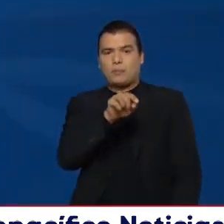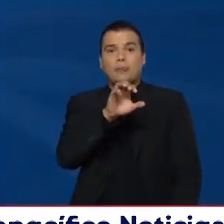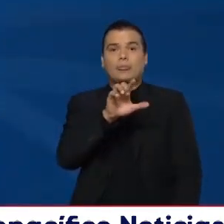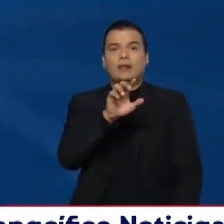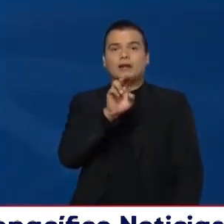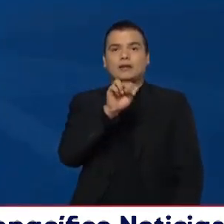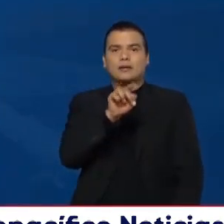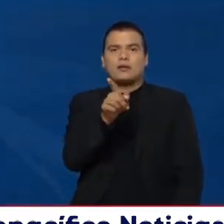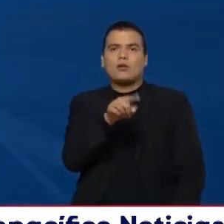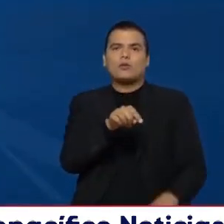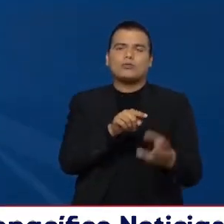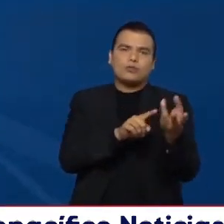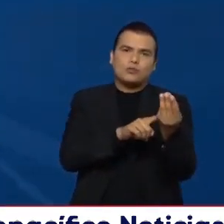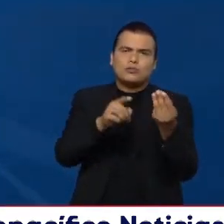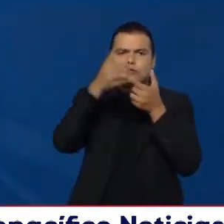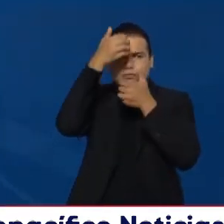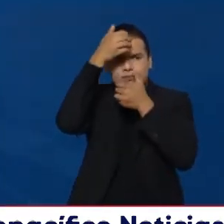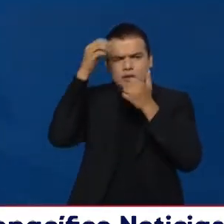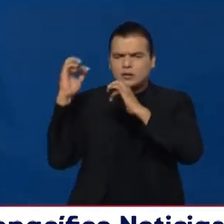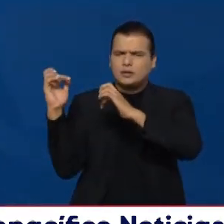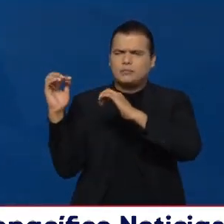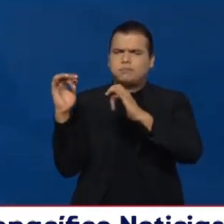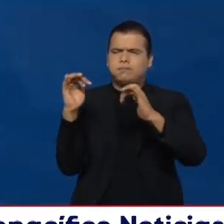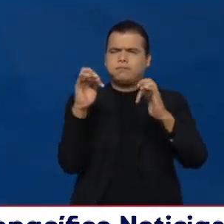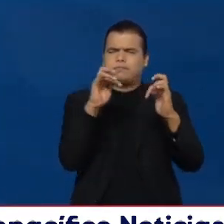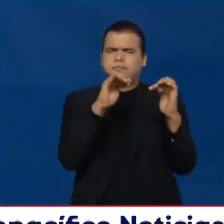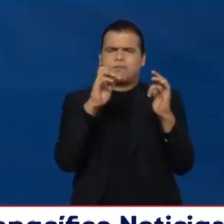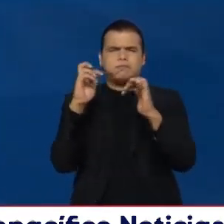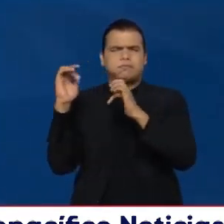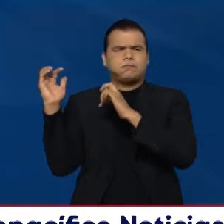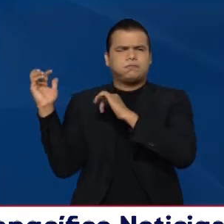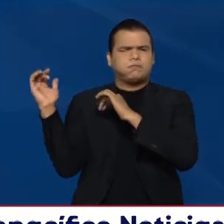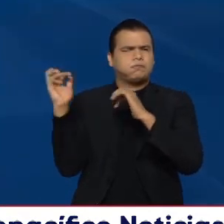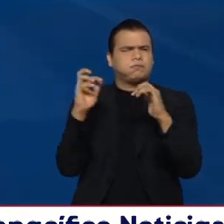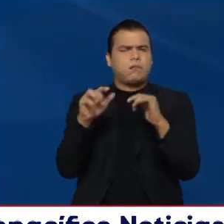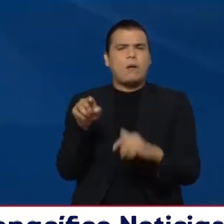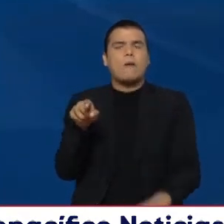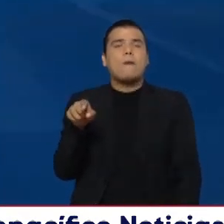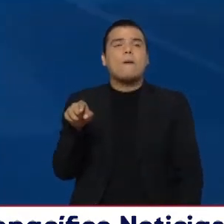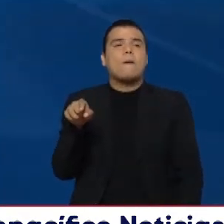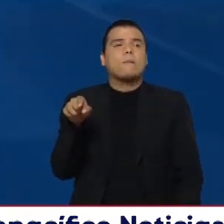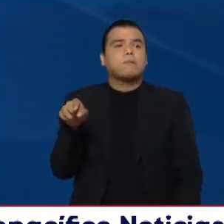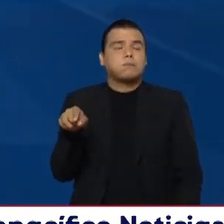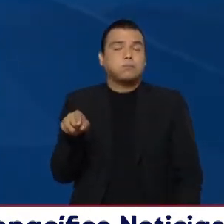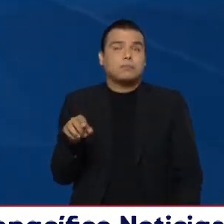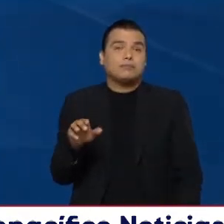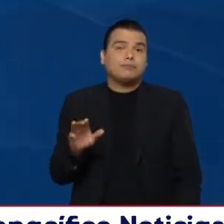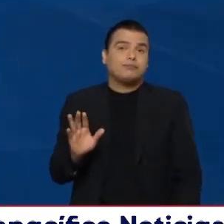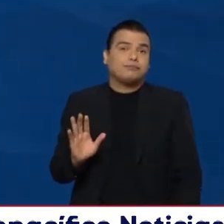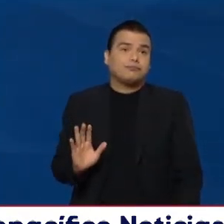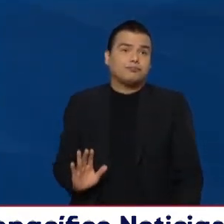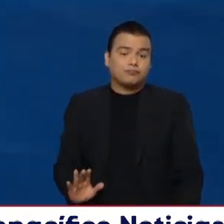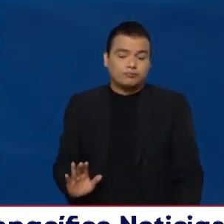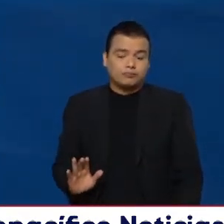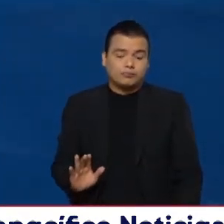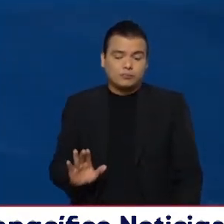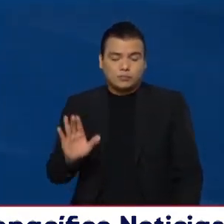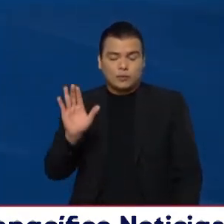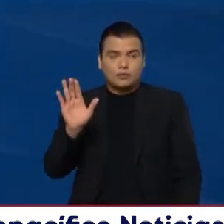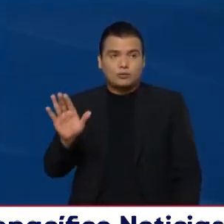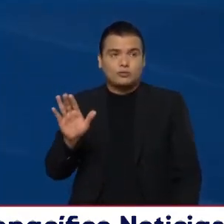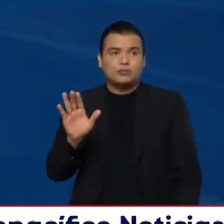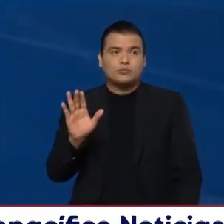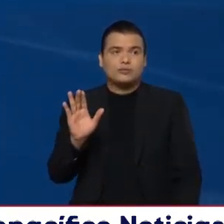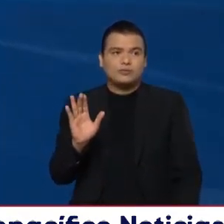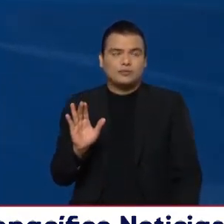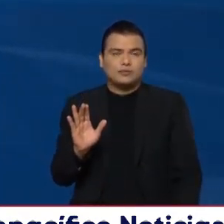hay un terrorista del ELN hablando. Y luego proceden, hay cinco cadáveres y luego hay un cadáver más que, de